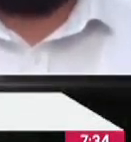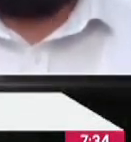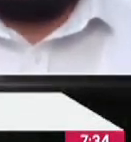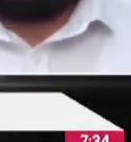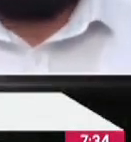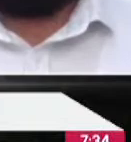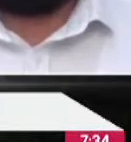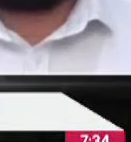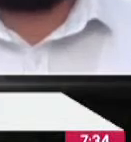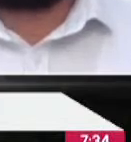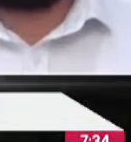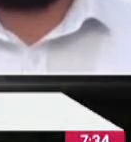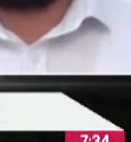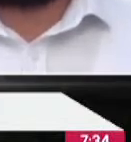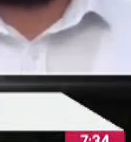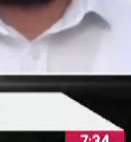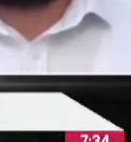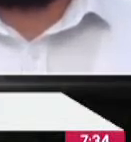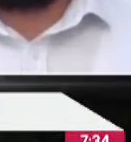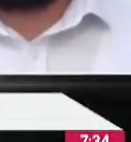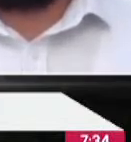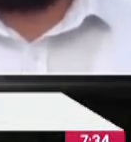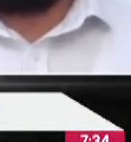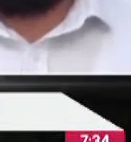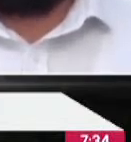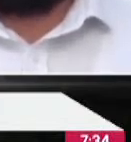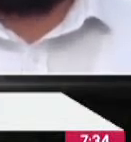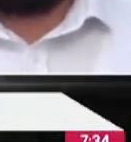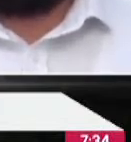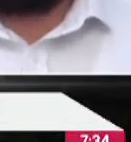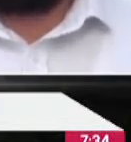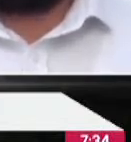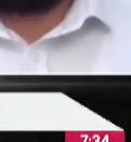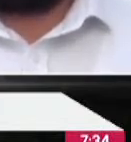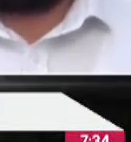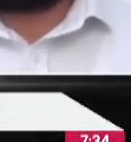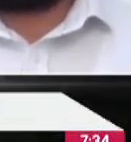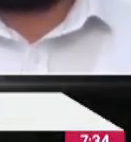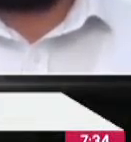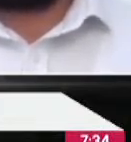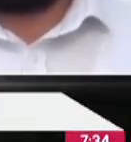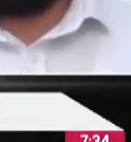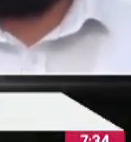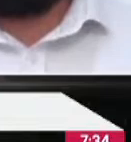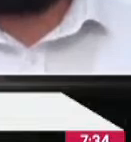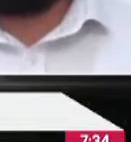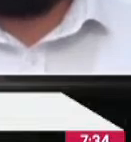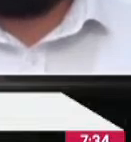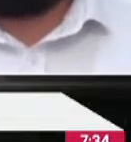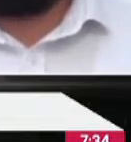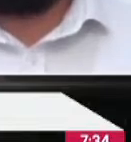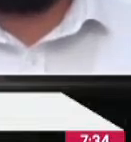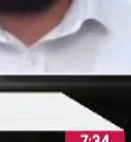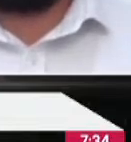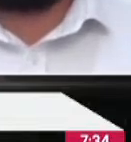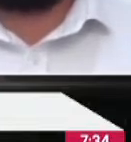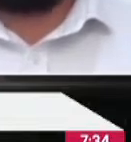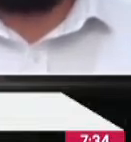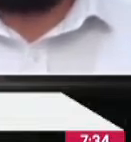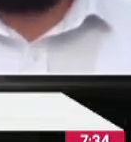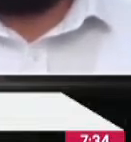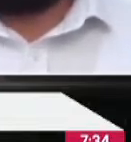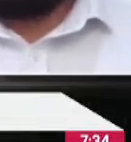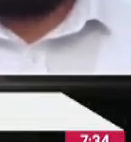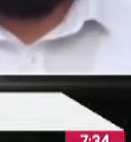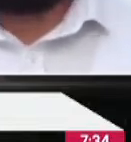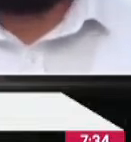del Perú sobre la superficie del mar se mantengan cálidas no aproximadamente hasta mediados de otoño